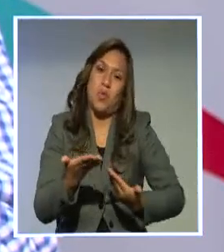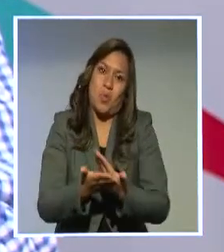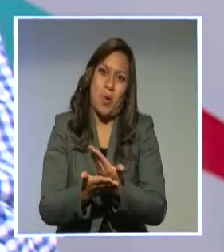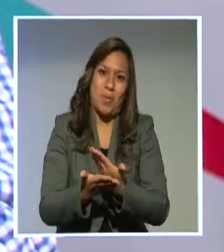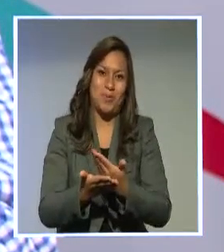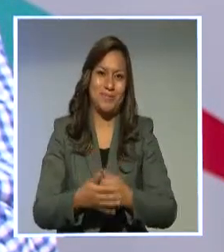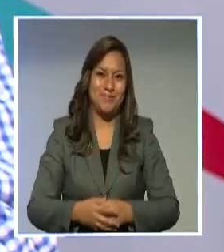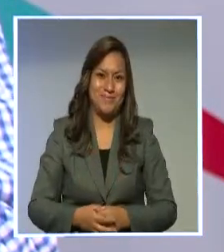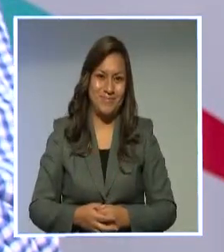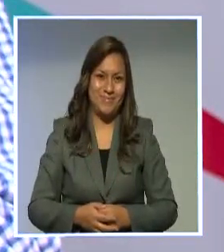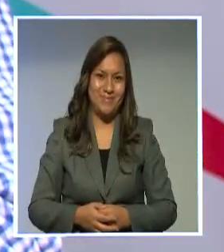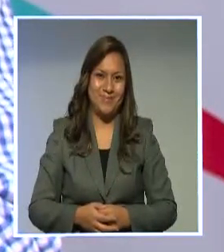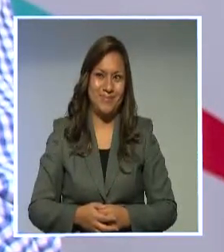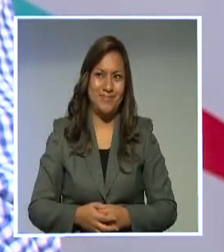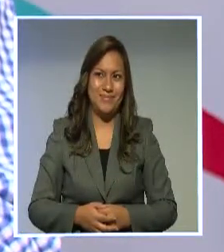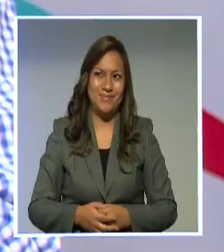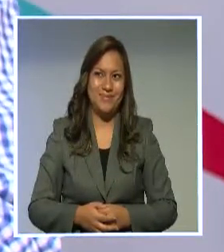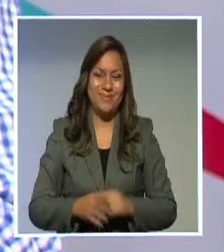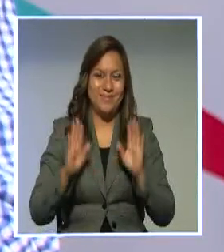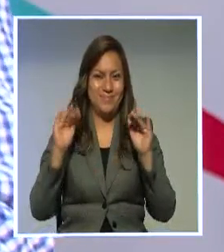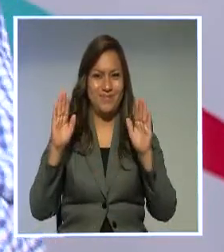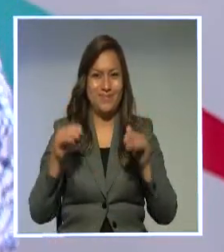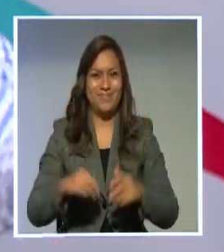de Ley. Mincha Cama.